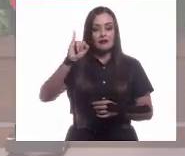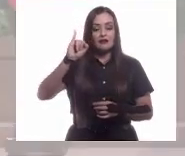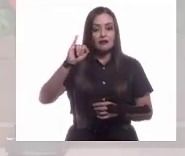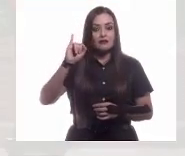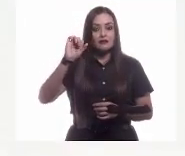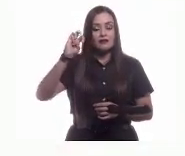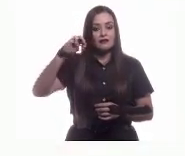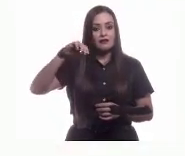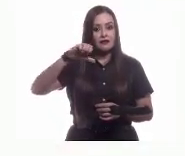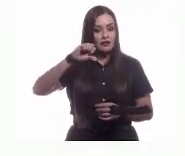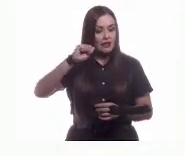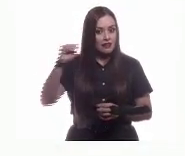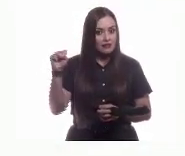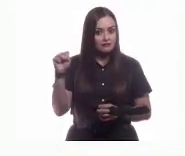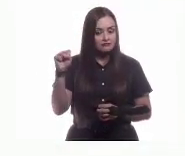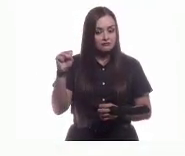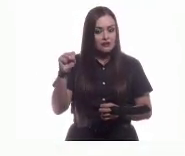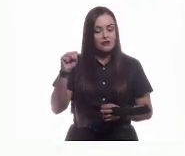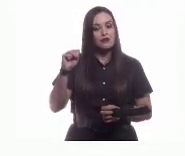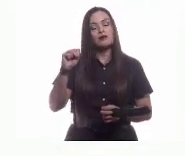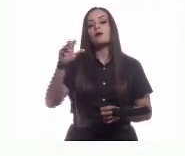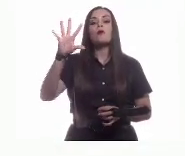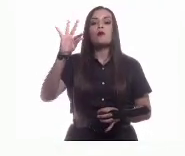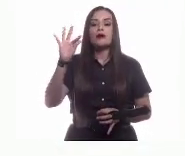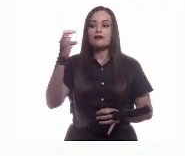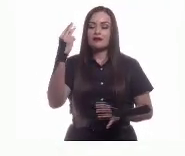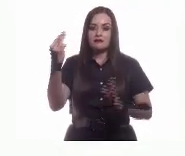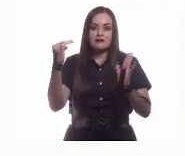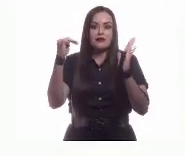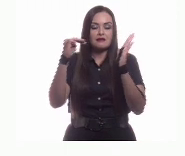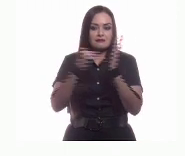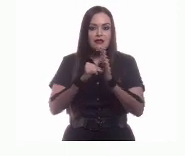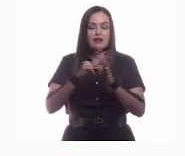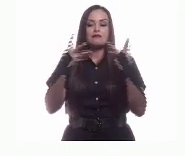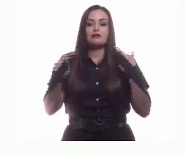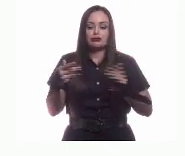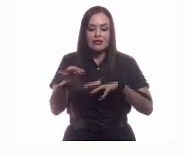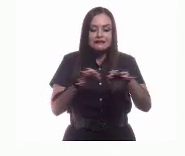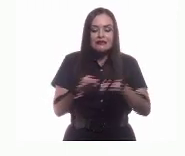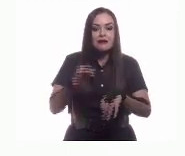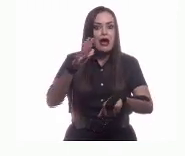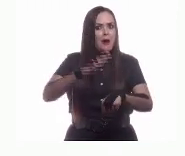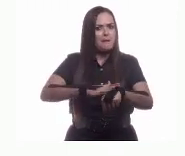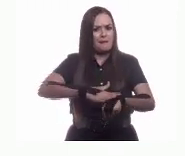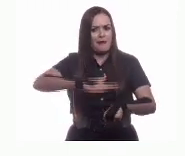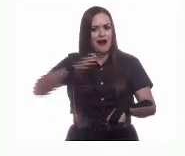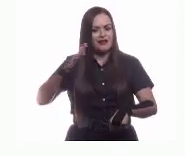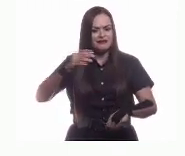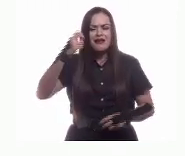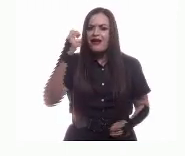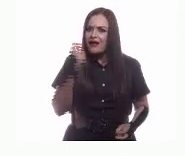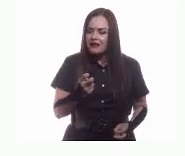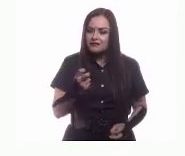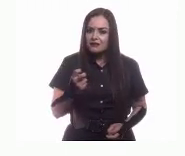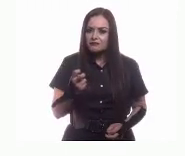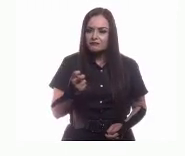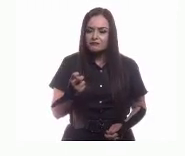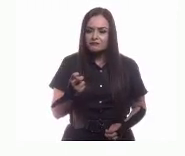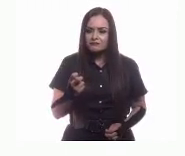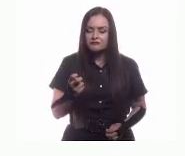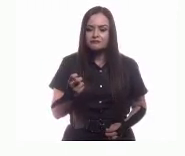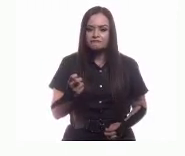de 43 mil nuevas fuentes de empleo en 4 años. Esto implica prácticamente